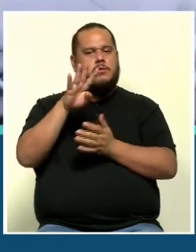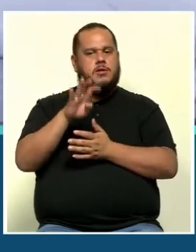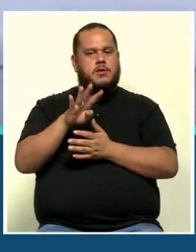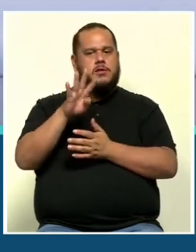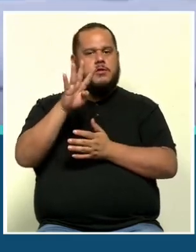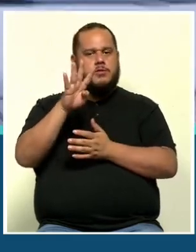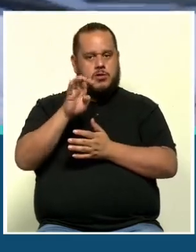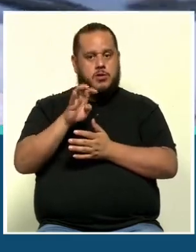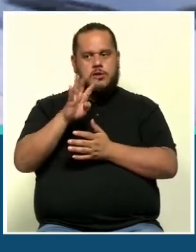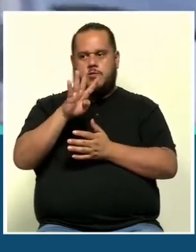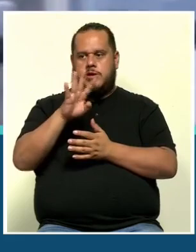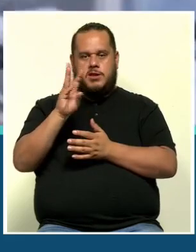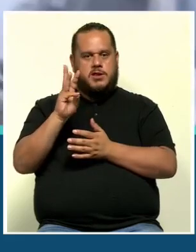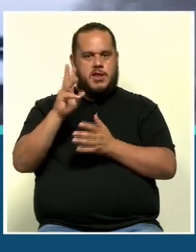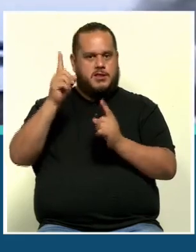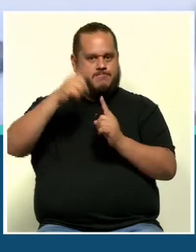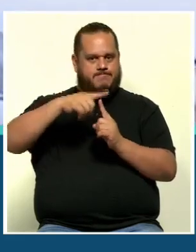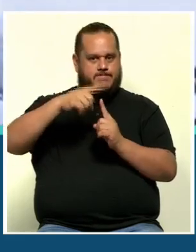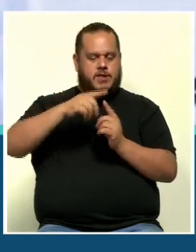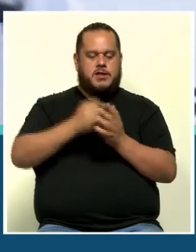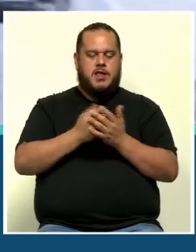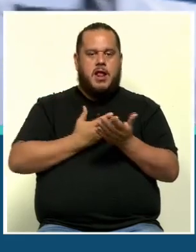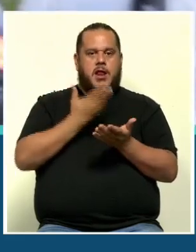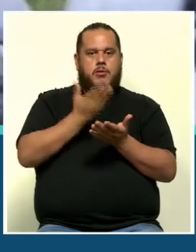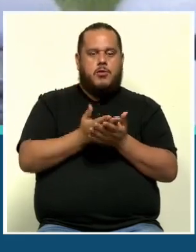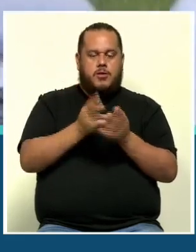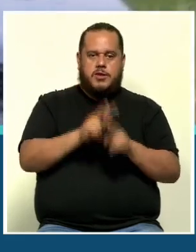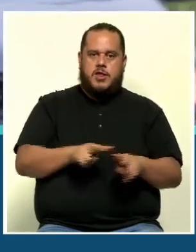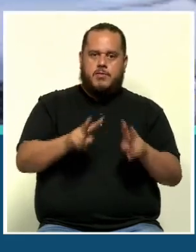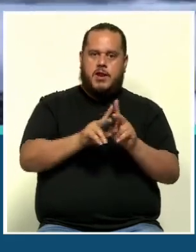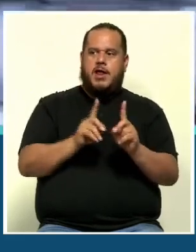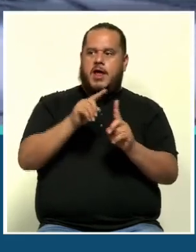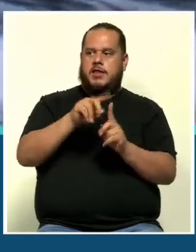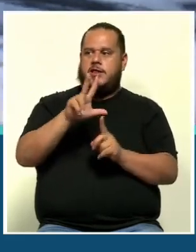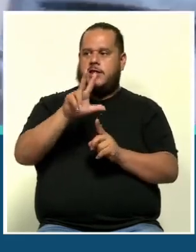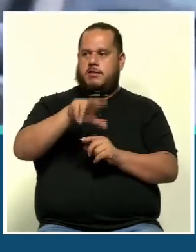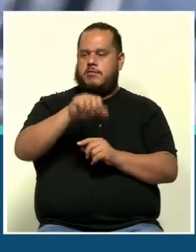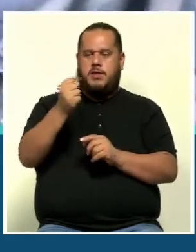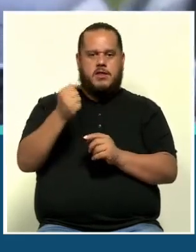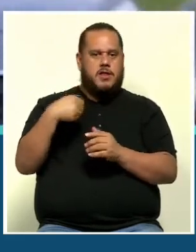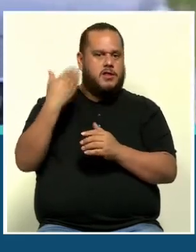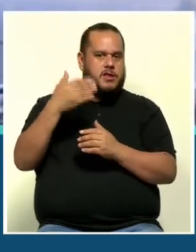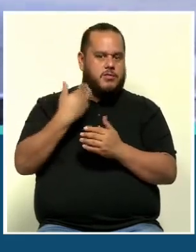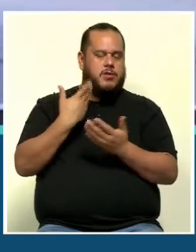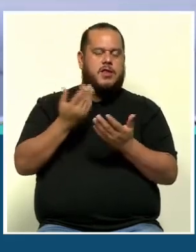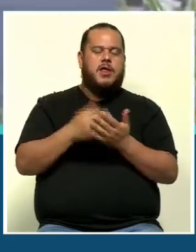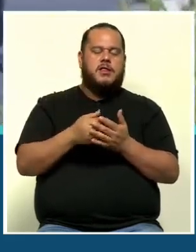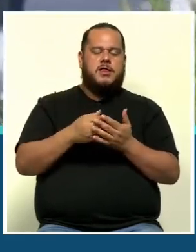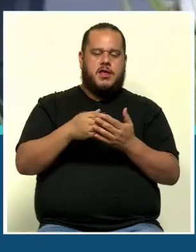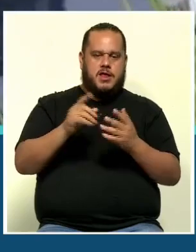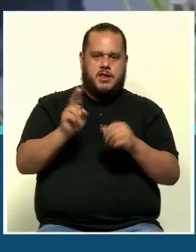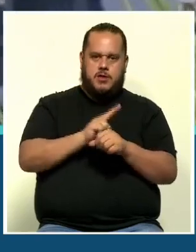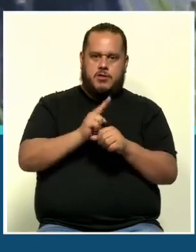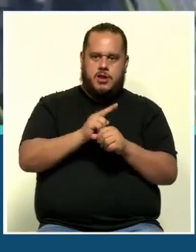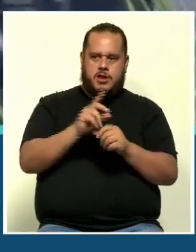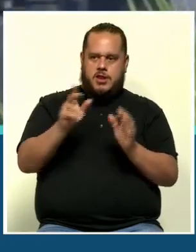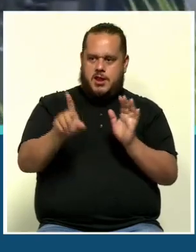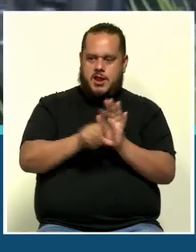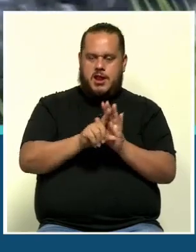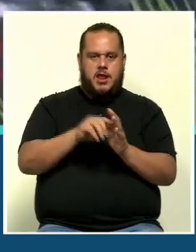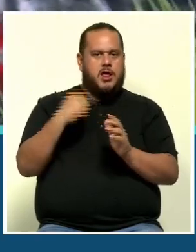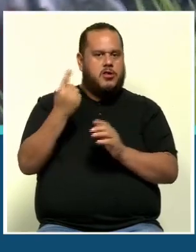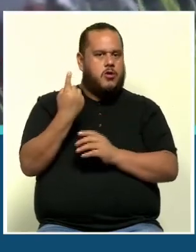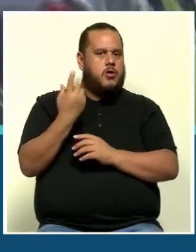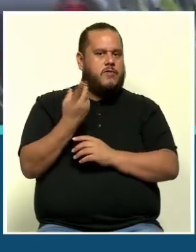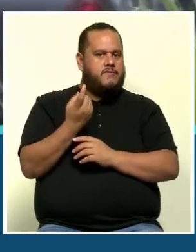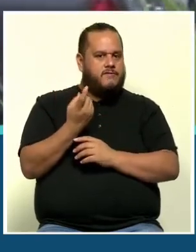3.446 taxis. La propuesta es válida hasta 3 meses después de la entrada en vigencia de la ley. Ahora solo queda